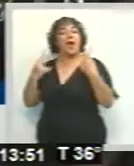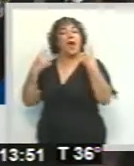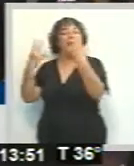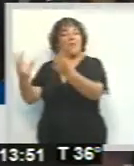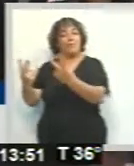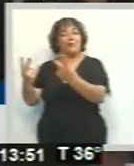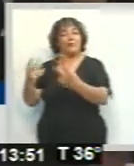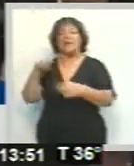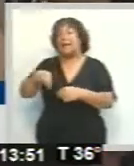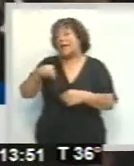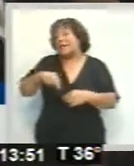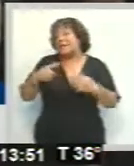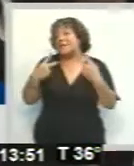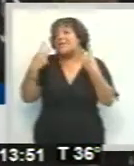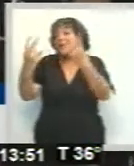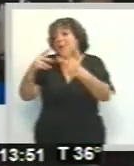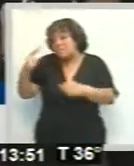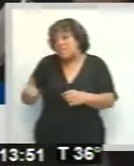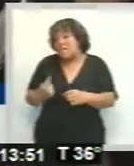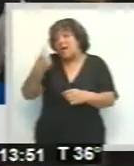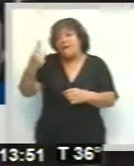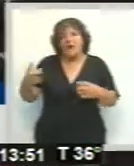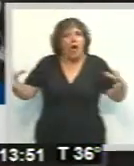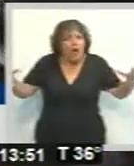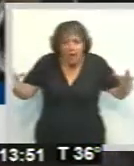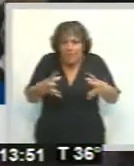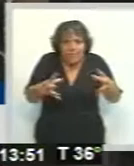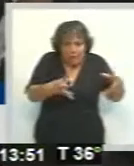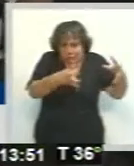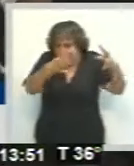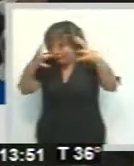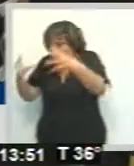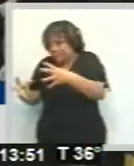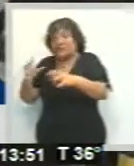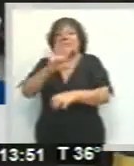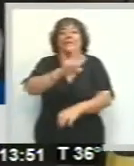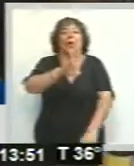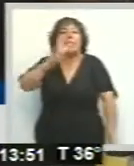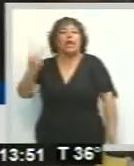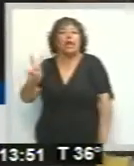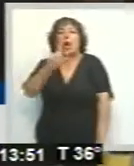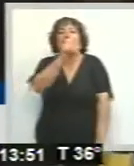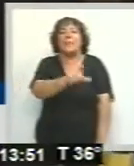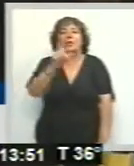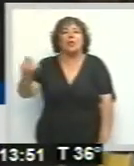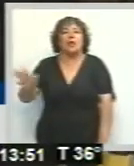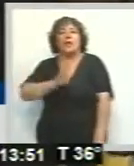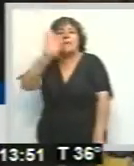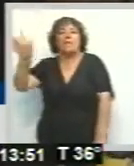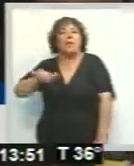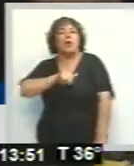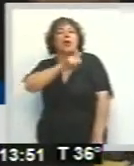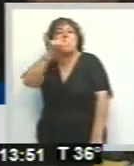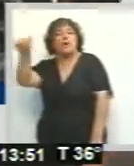poco este viaje, que por primera vez viajamos tanto, son una delegación de 52 personas, que vamos en avión, jugamos con el